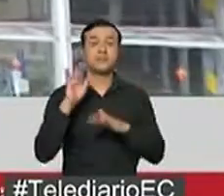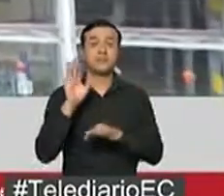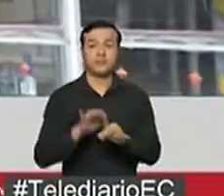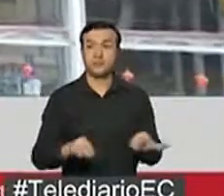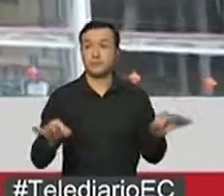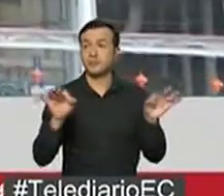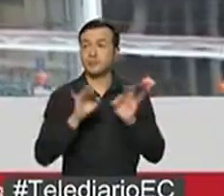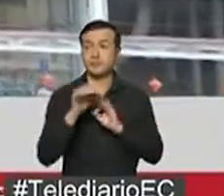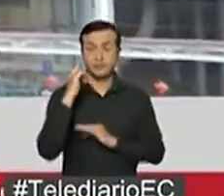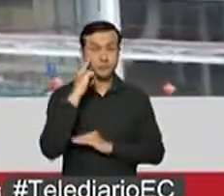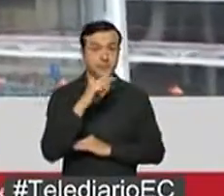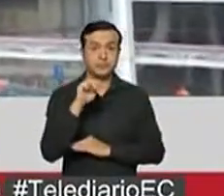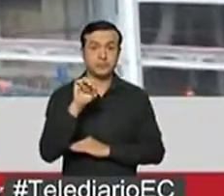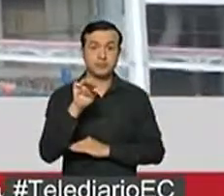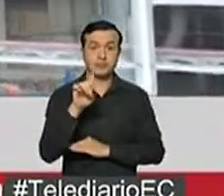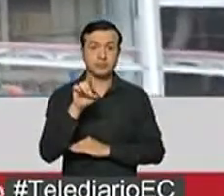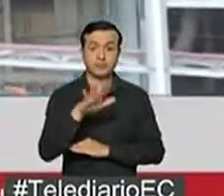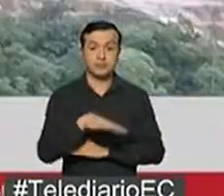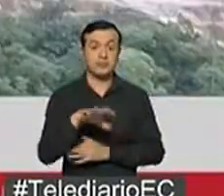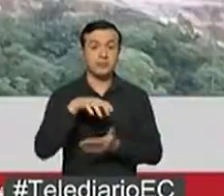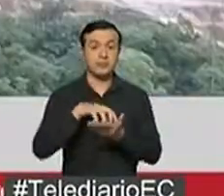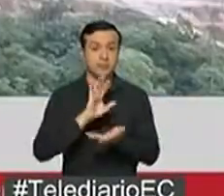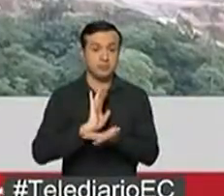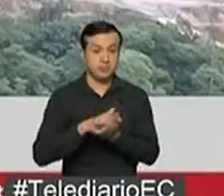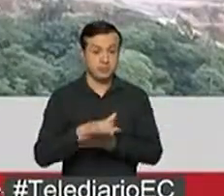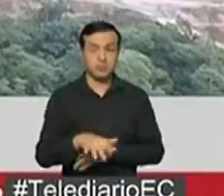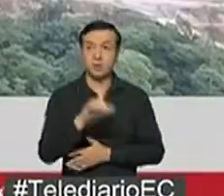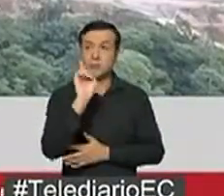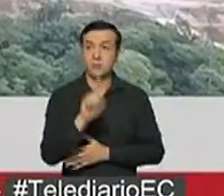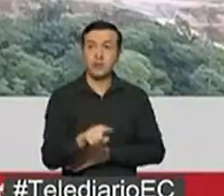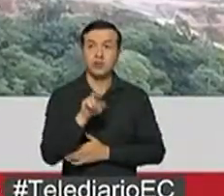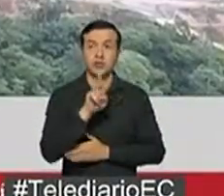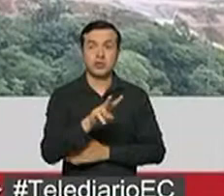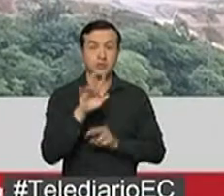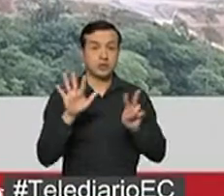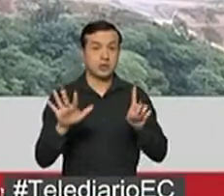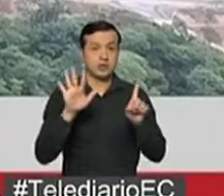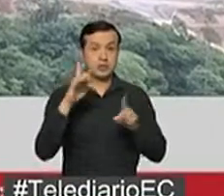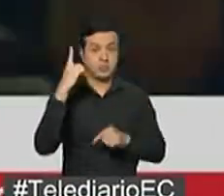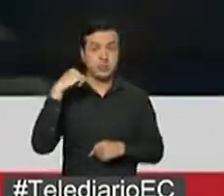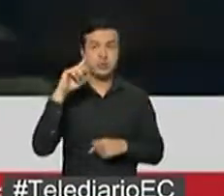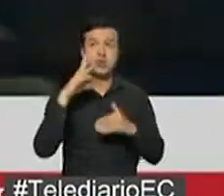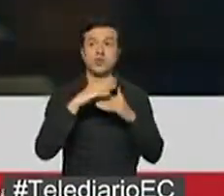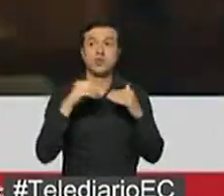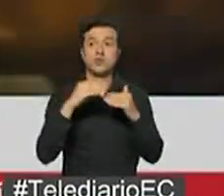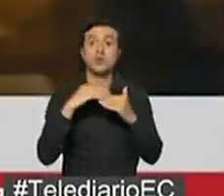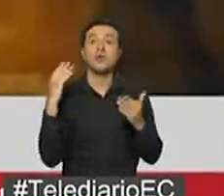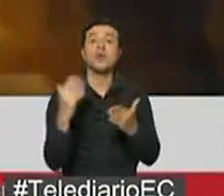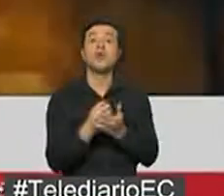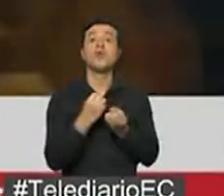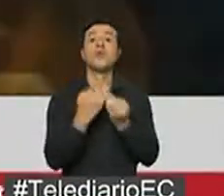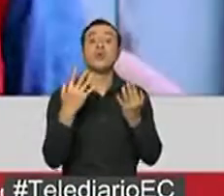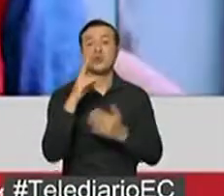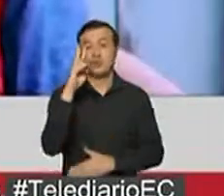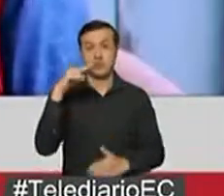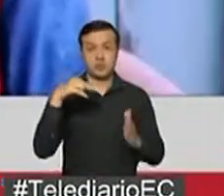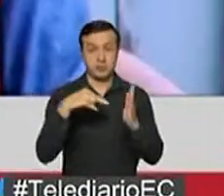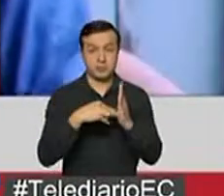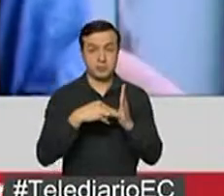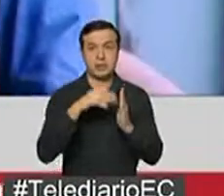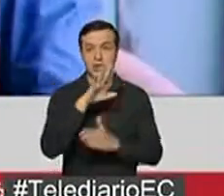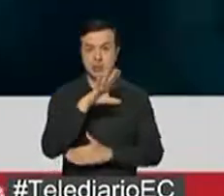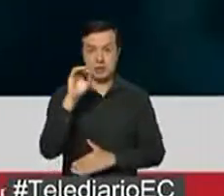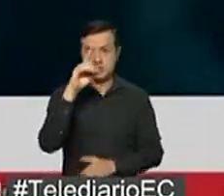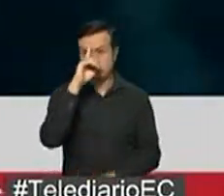se trata de mirador en la provincia de zamora chinchipe mil 276 millones de dólares se han invertido generando 2.500 empleos directos y